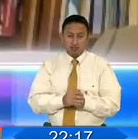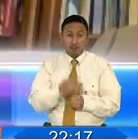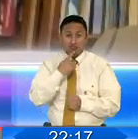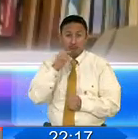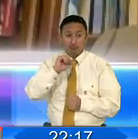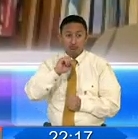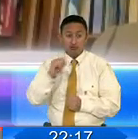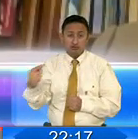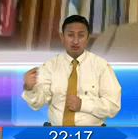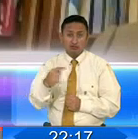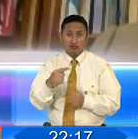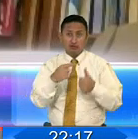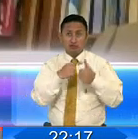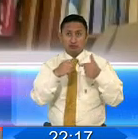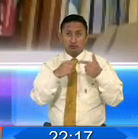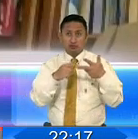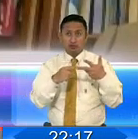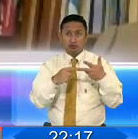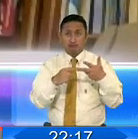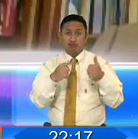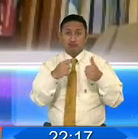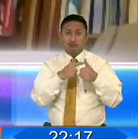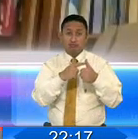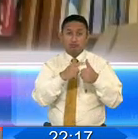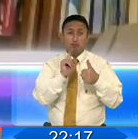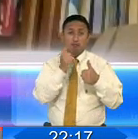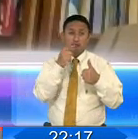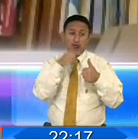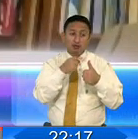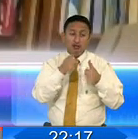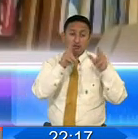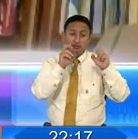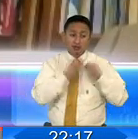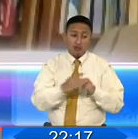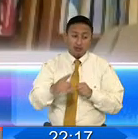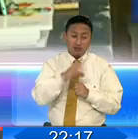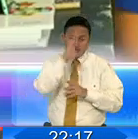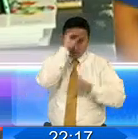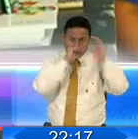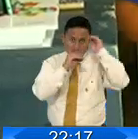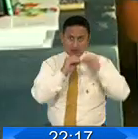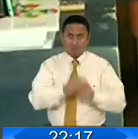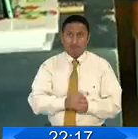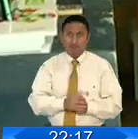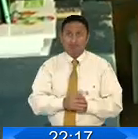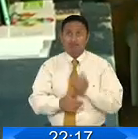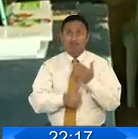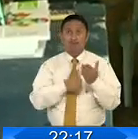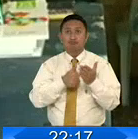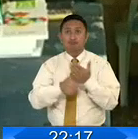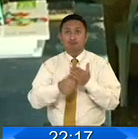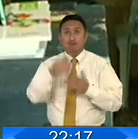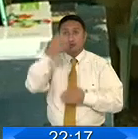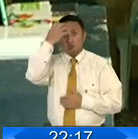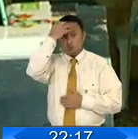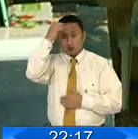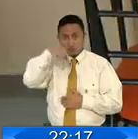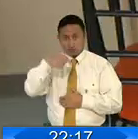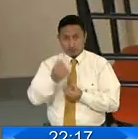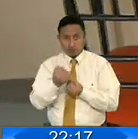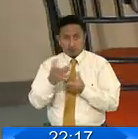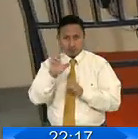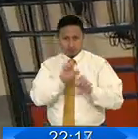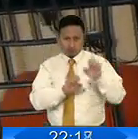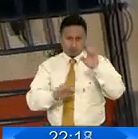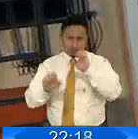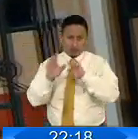establecer las prioridades en términos de los aprendizajes. Desde el Ministerio de Educación se informó que se evaluará si